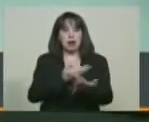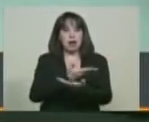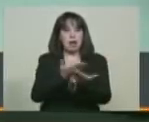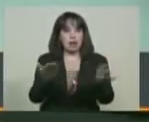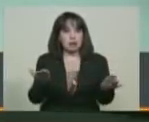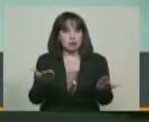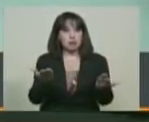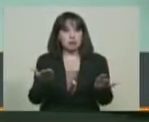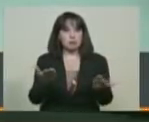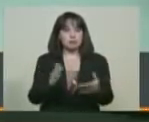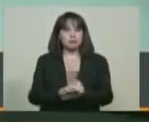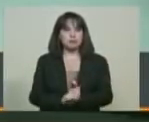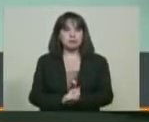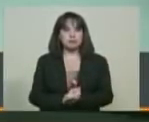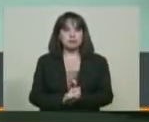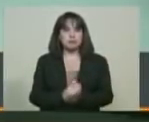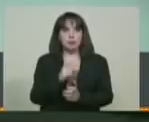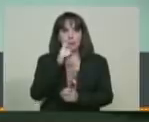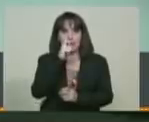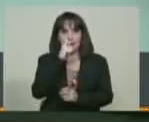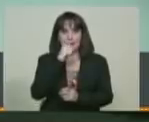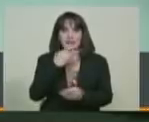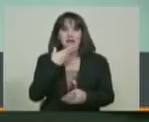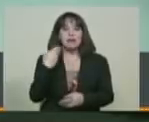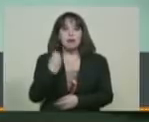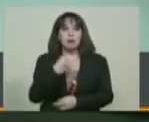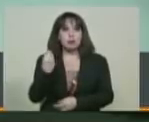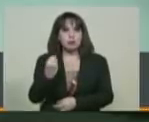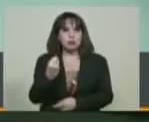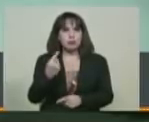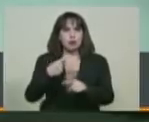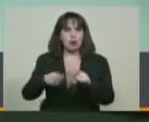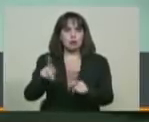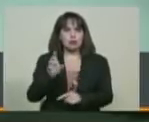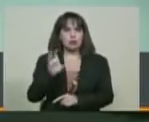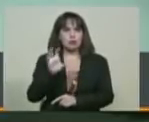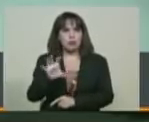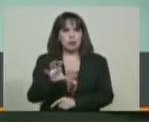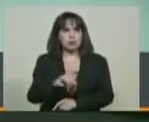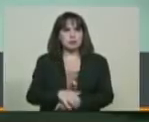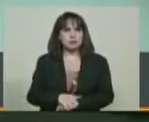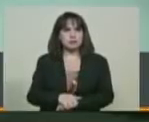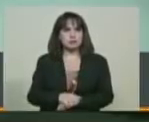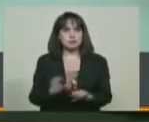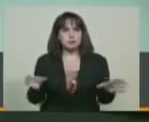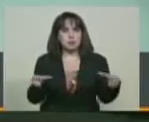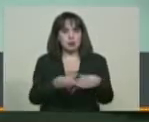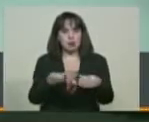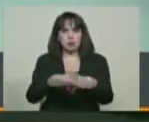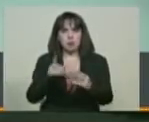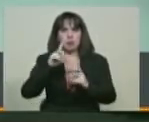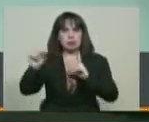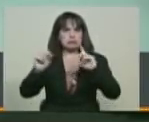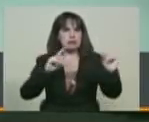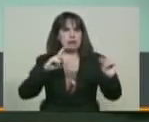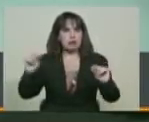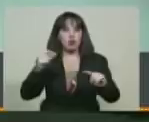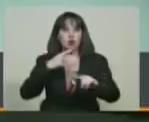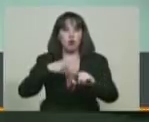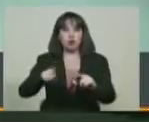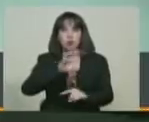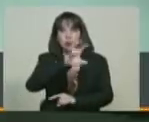patria desgajada. La juventud que está en el exterior, los grupos que se han ido a algunos países buscando